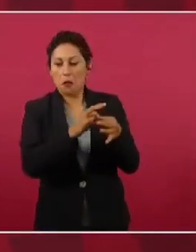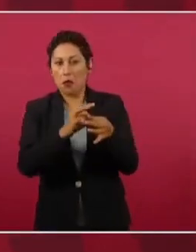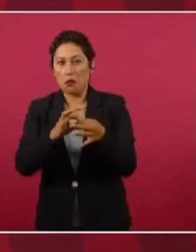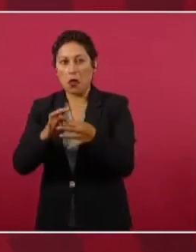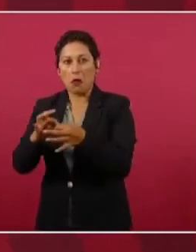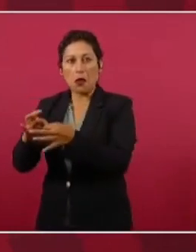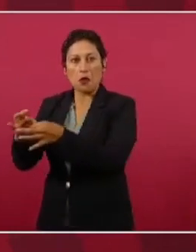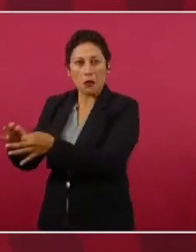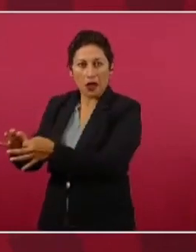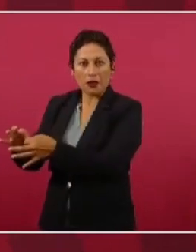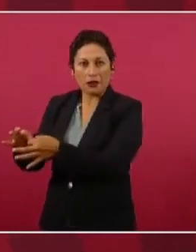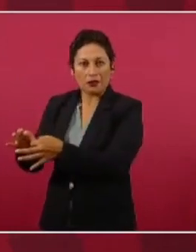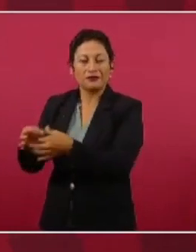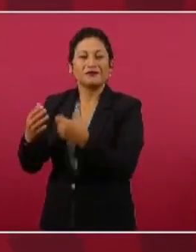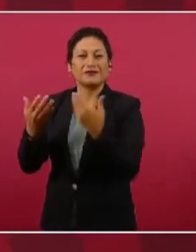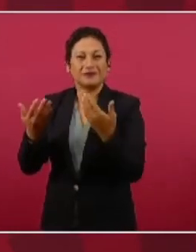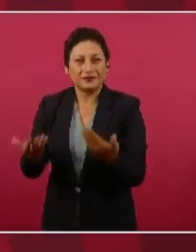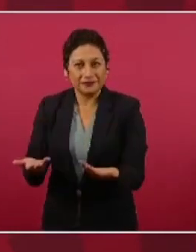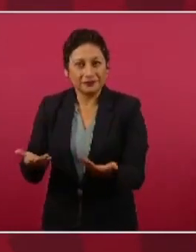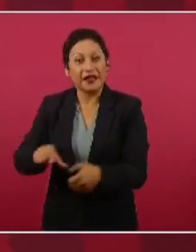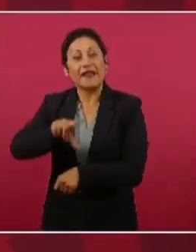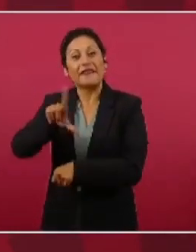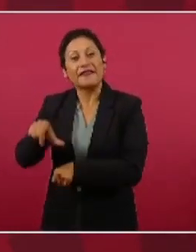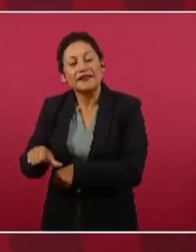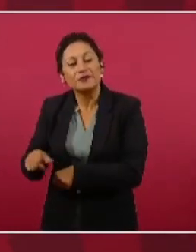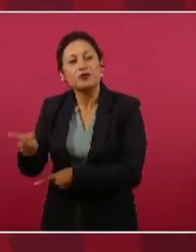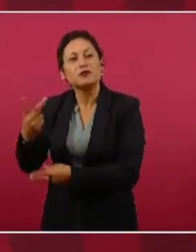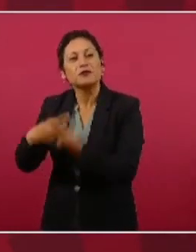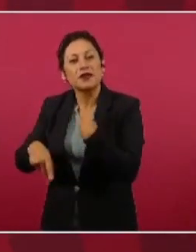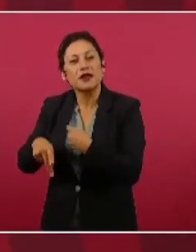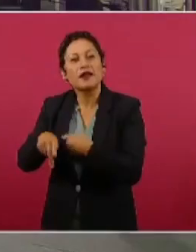también los científicos,